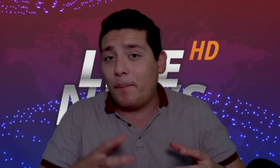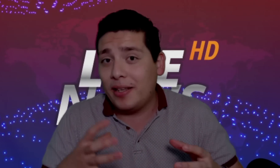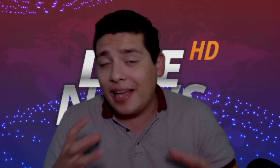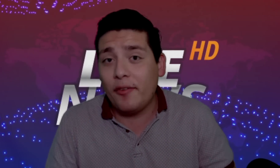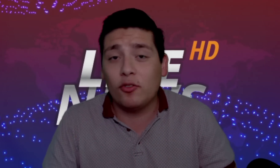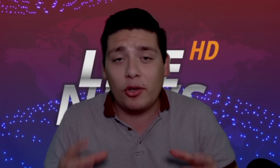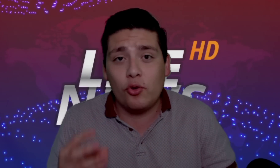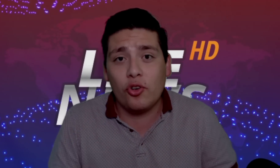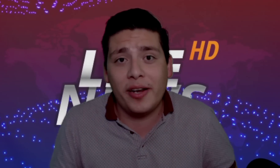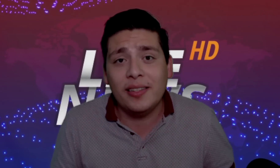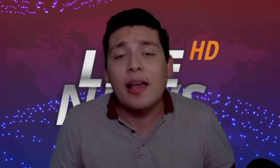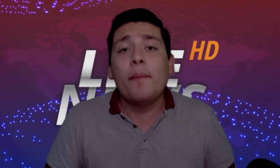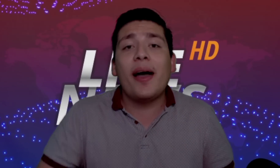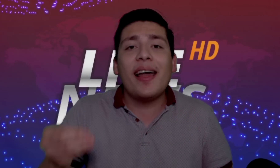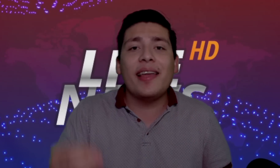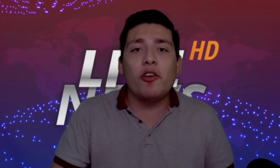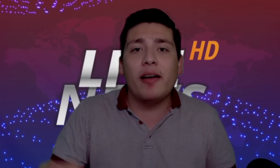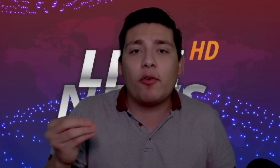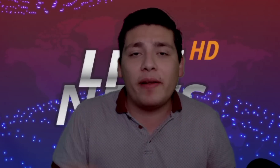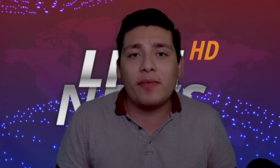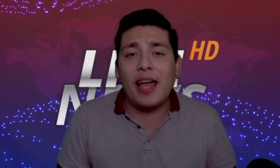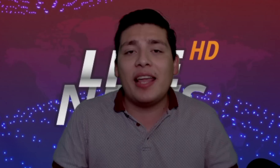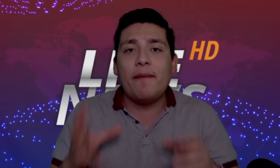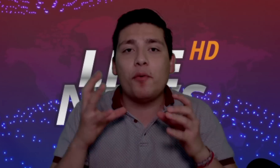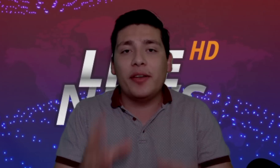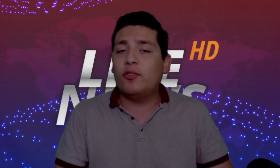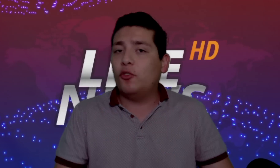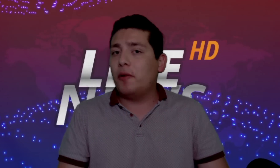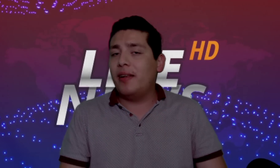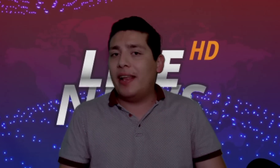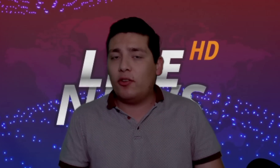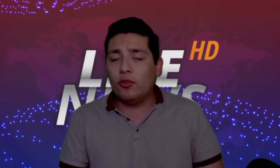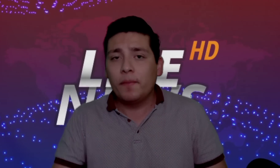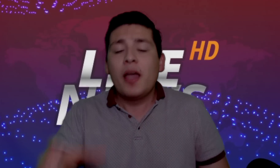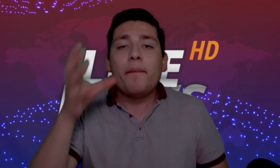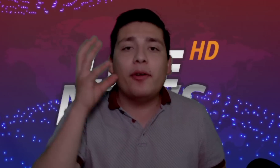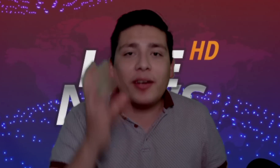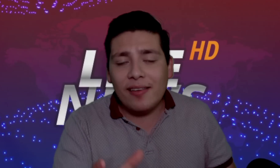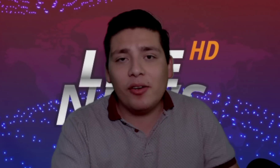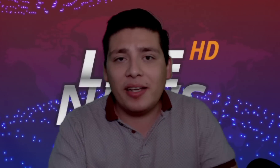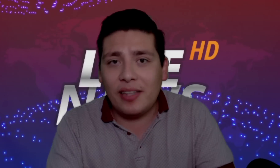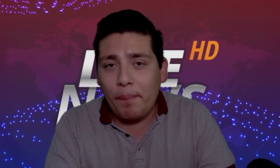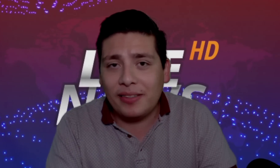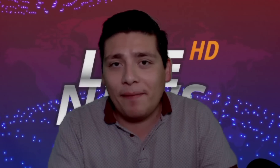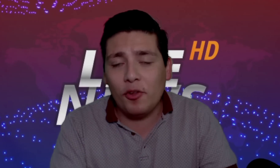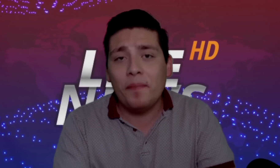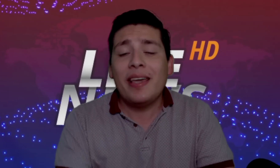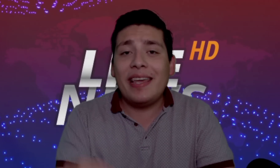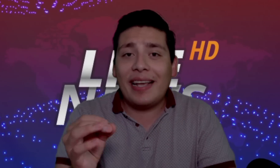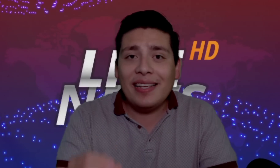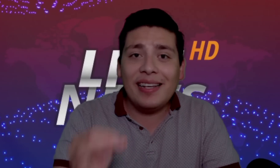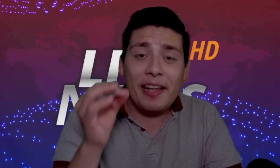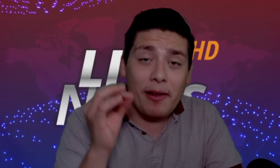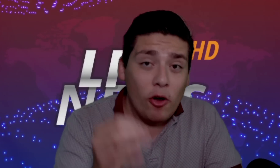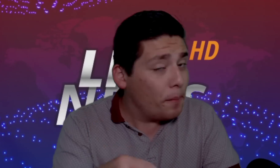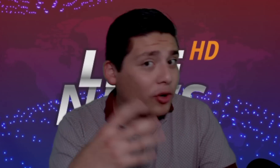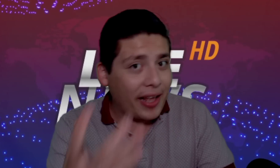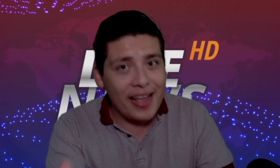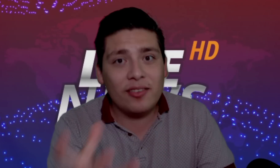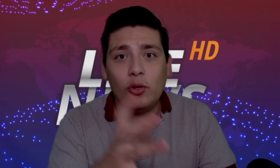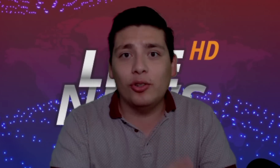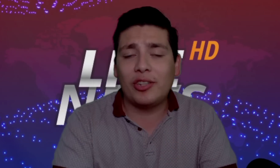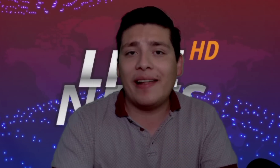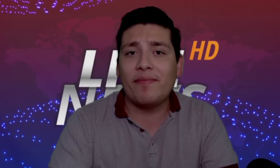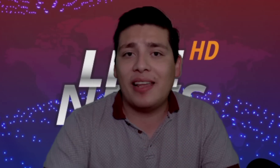los empresarios machuchones para de nueva cuenta imponer sus privilegios. Pero ¿qué es lo que está pasando y qué se reveló?